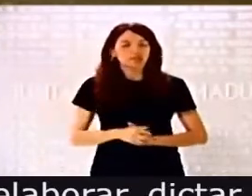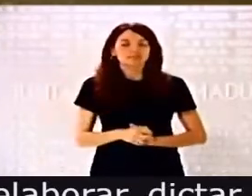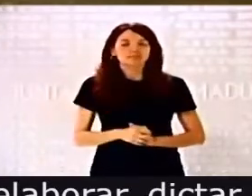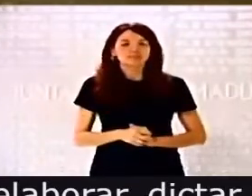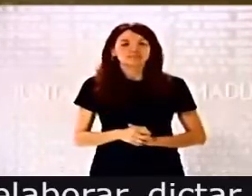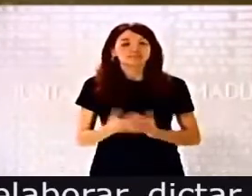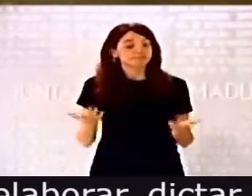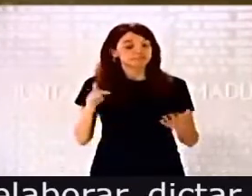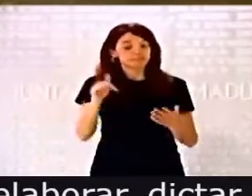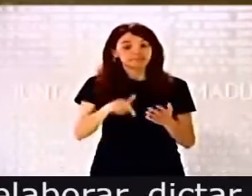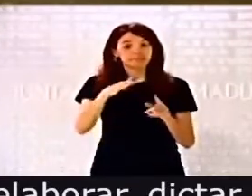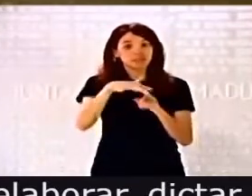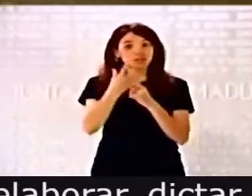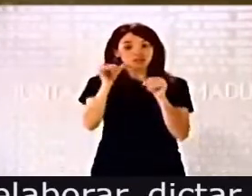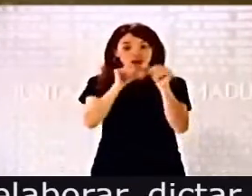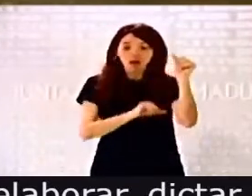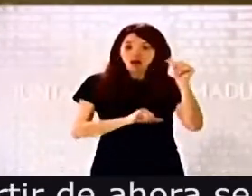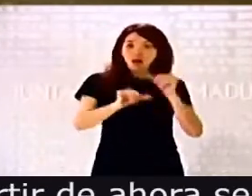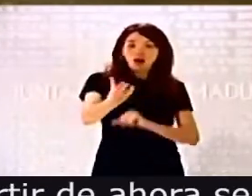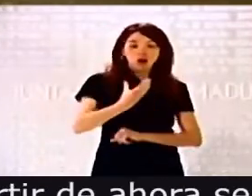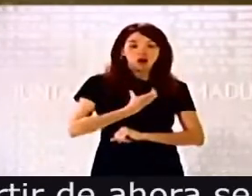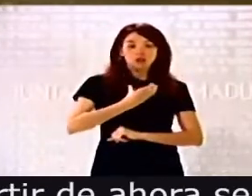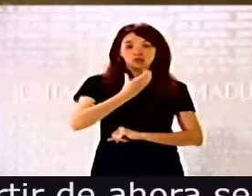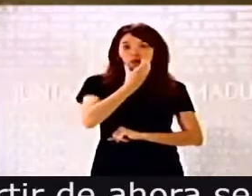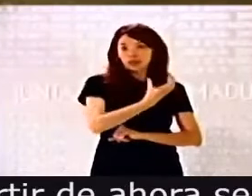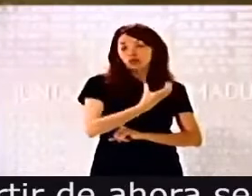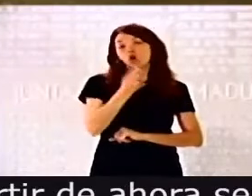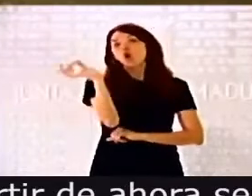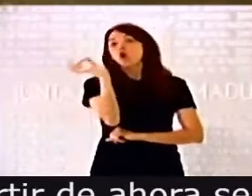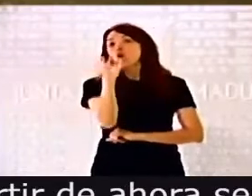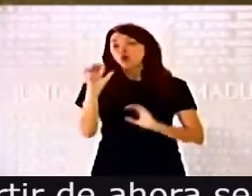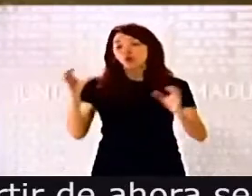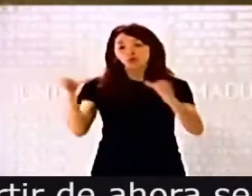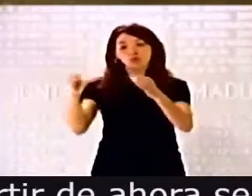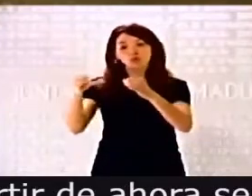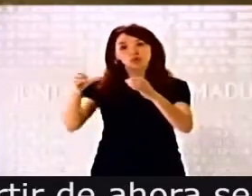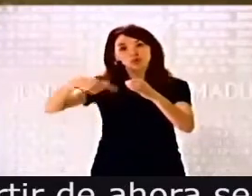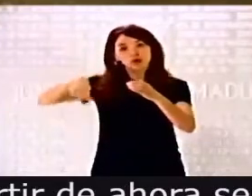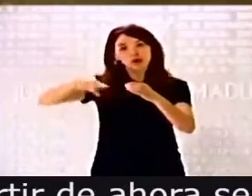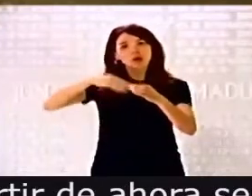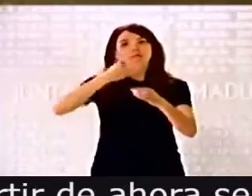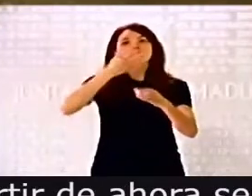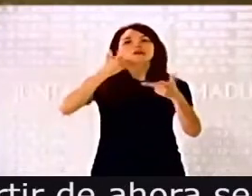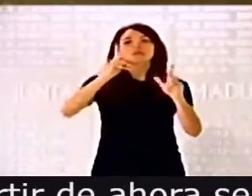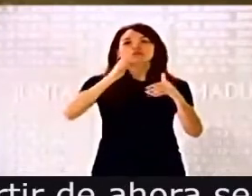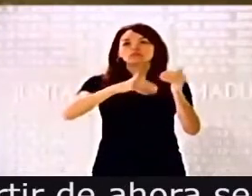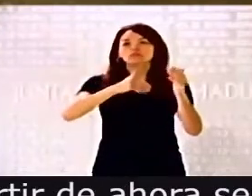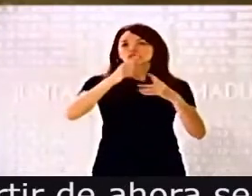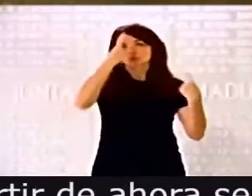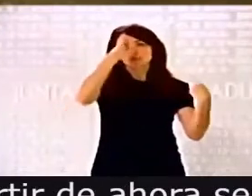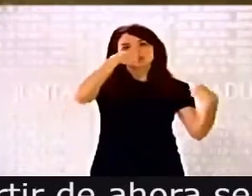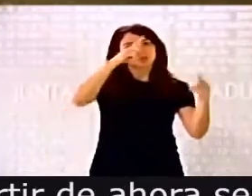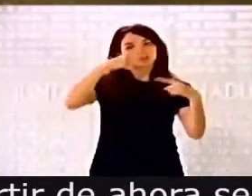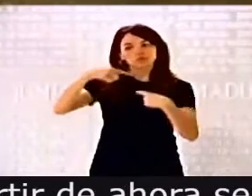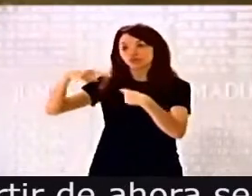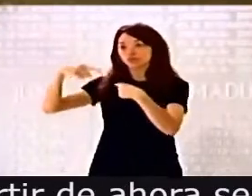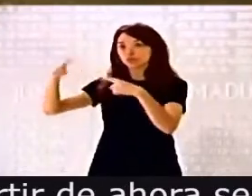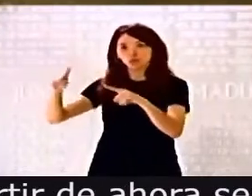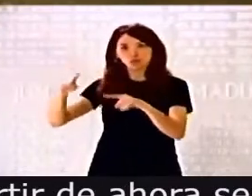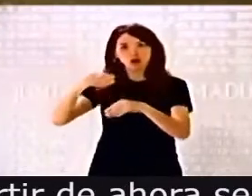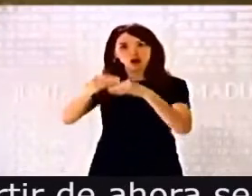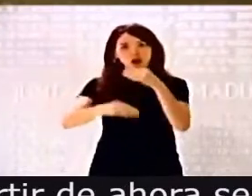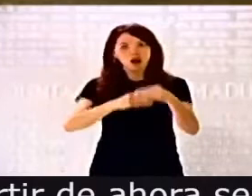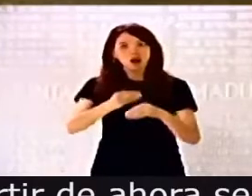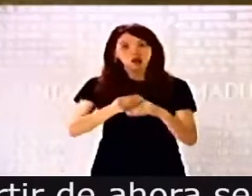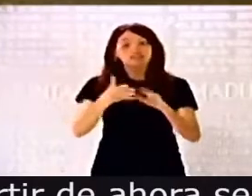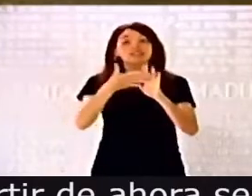serán los ayuntamientos y las mancomunidades los que concedan esos permisos, lo que reducirá considerablemente los